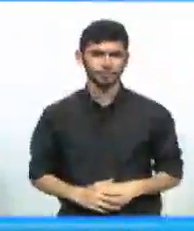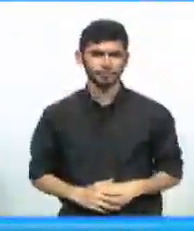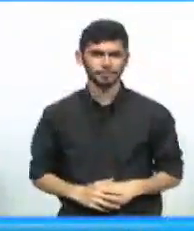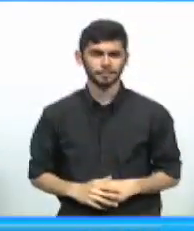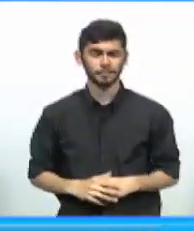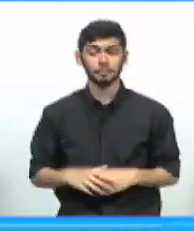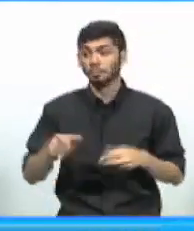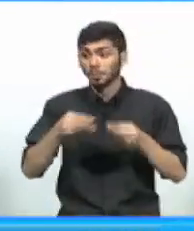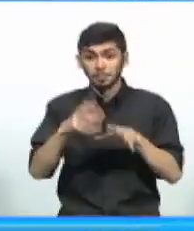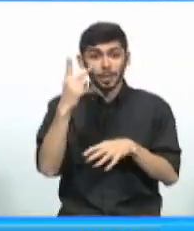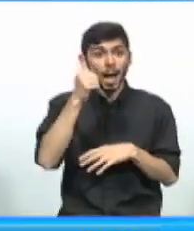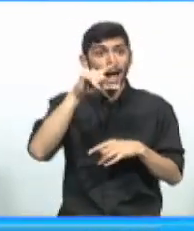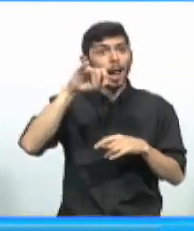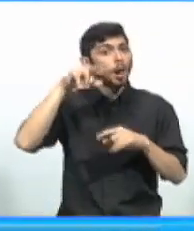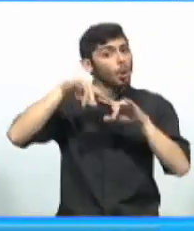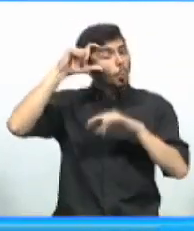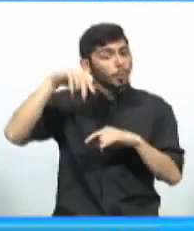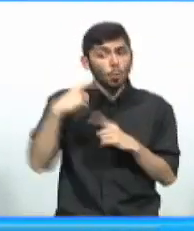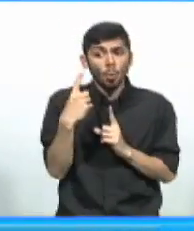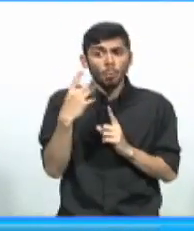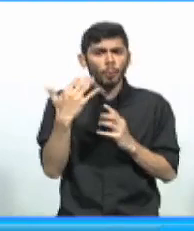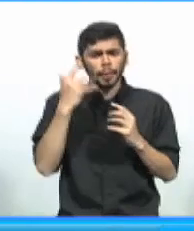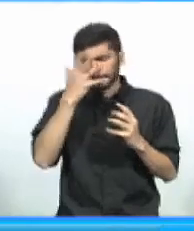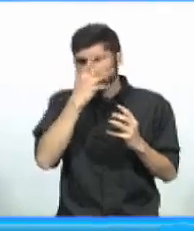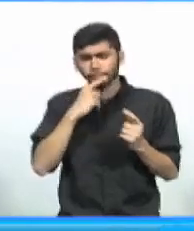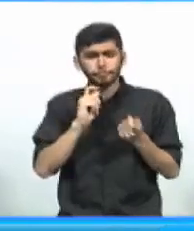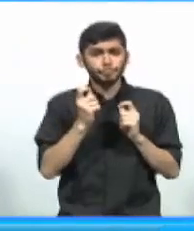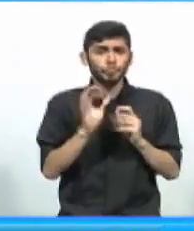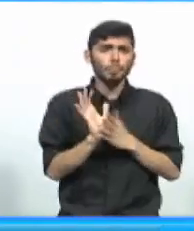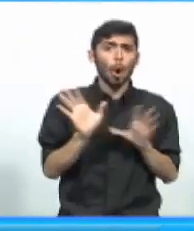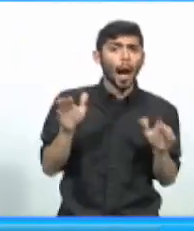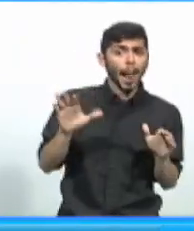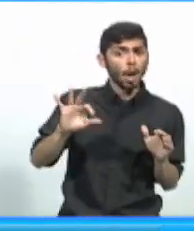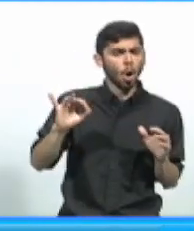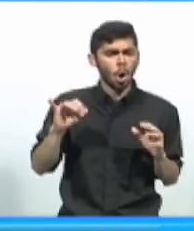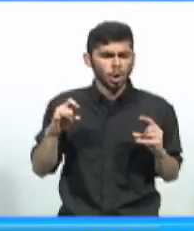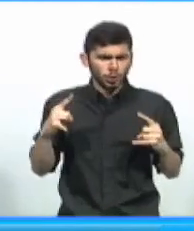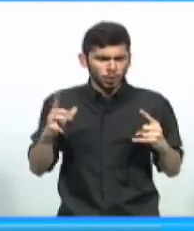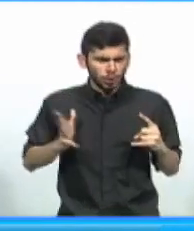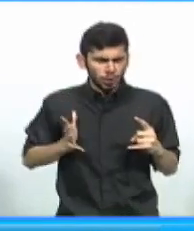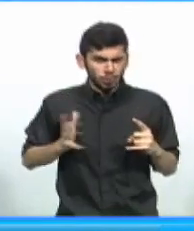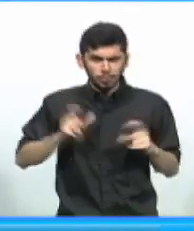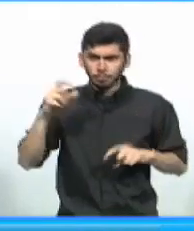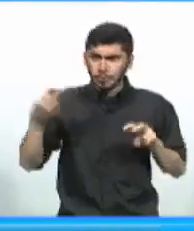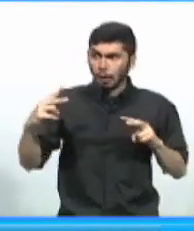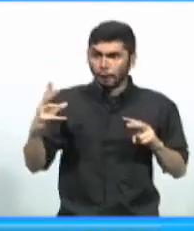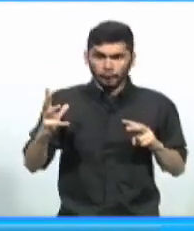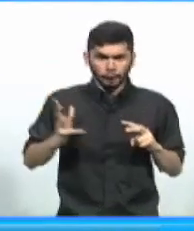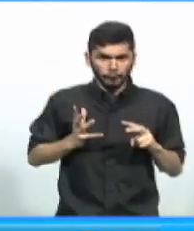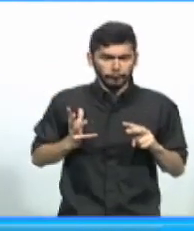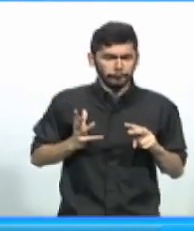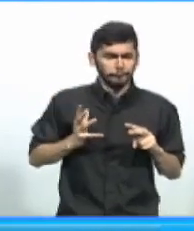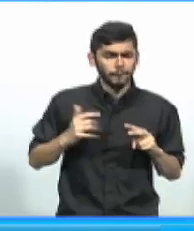Llegó Halloween y uno tiene la posibilidad de transformarse en un ser angelical o de aterrar a todo aquel que se cruce en el camino. Y